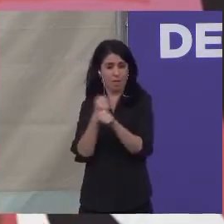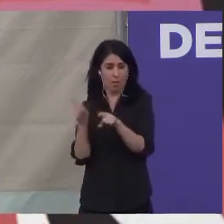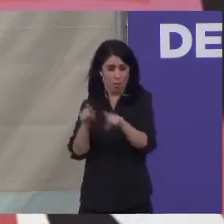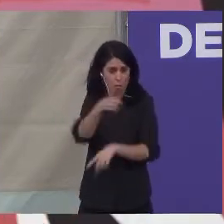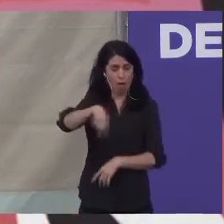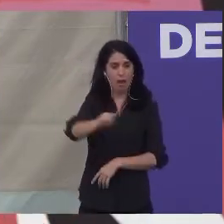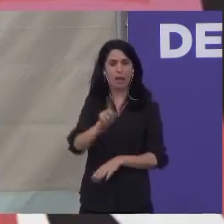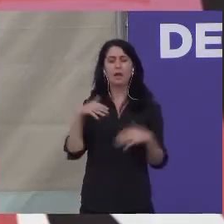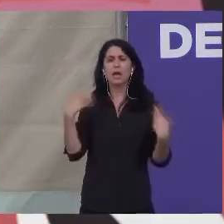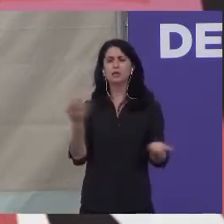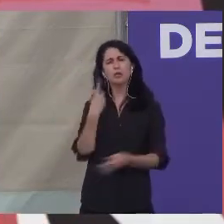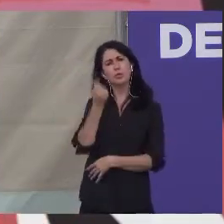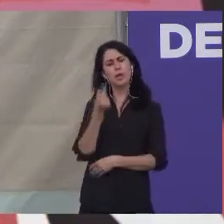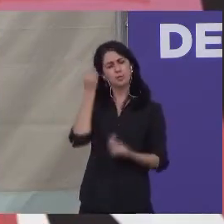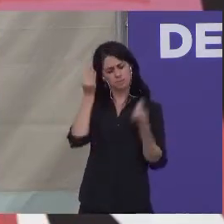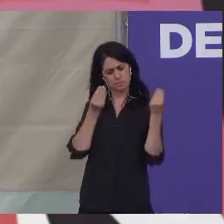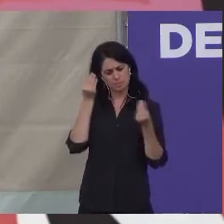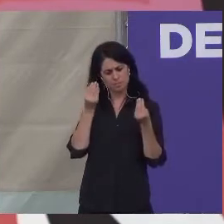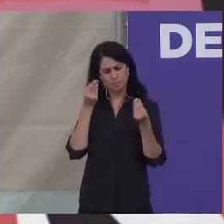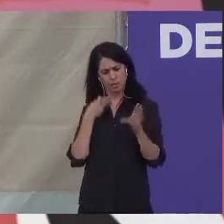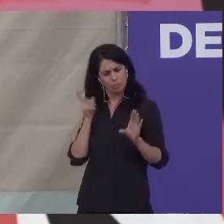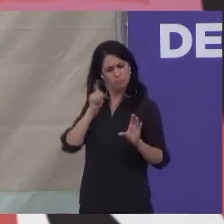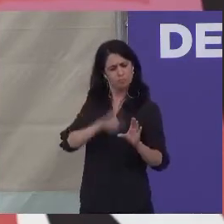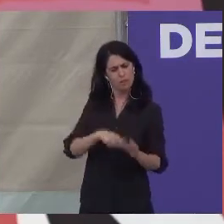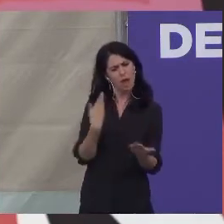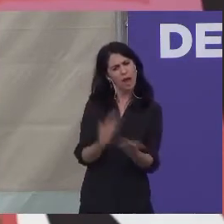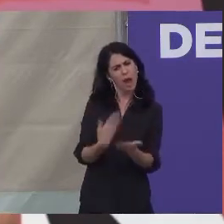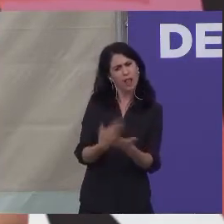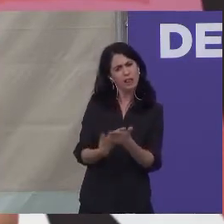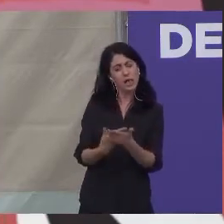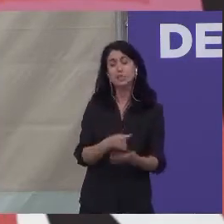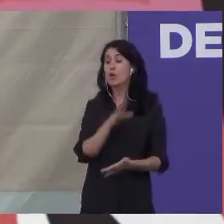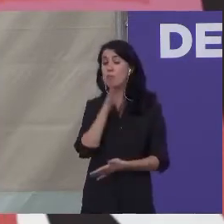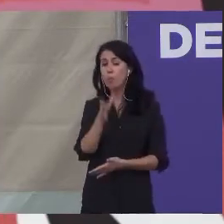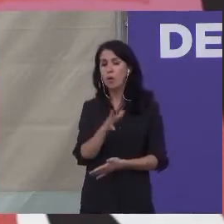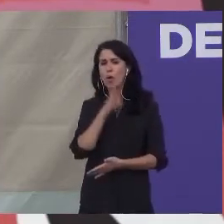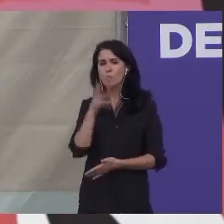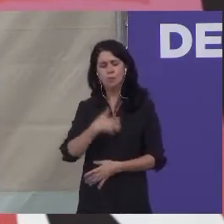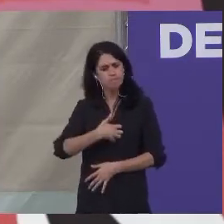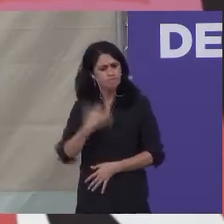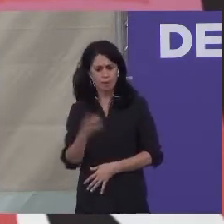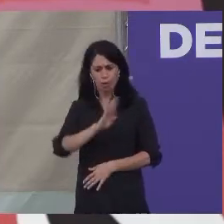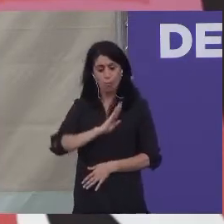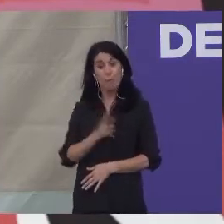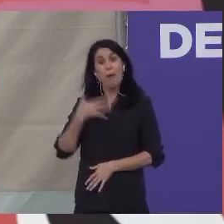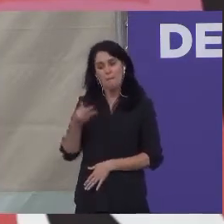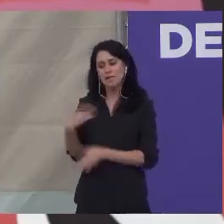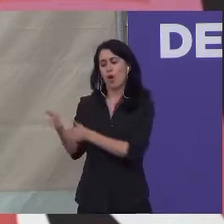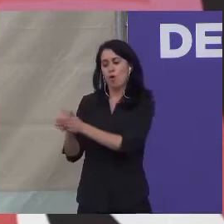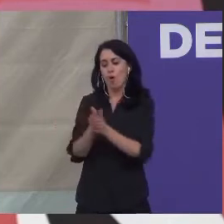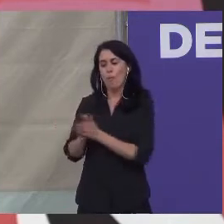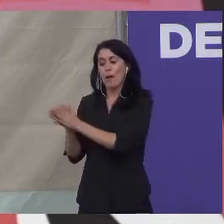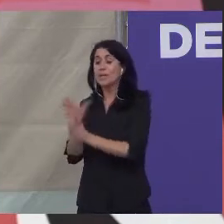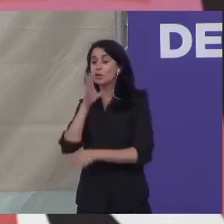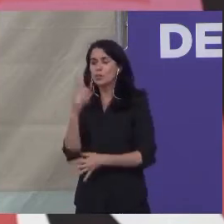Entonces, me pregunté un día, ¿por qué me presento a Garantías? Me presento por indignación propia y de otros compañeros y compañeras que hemos sufrido su